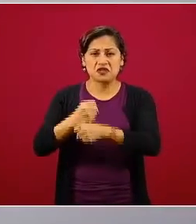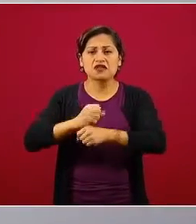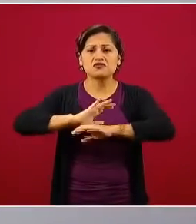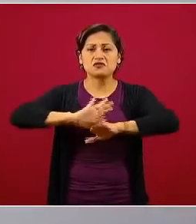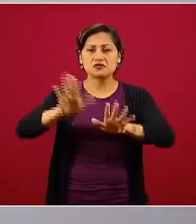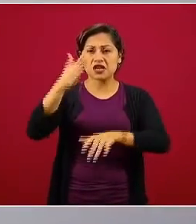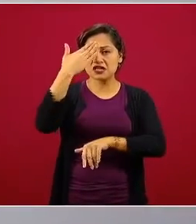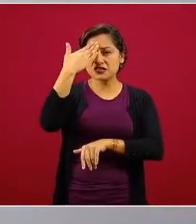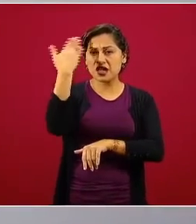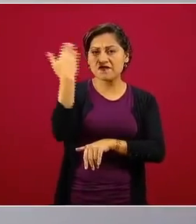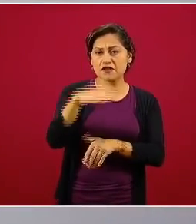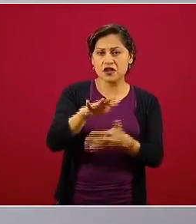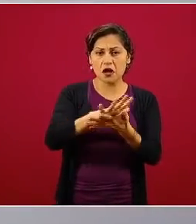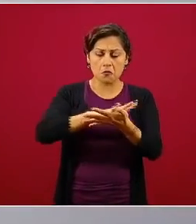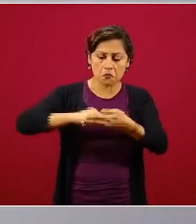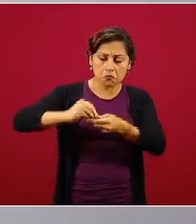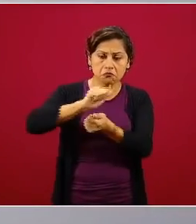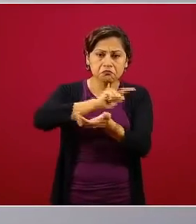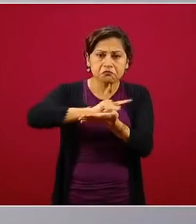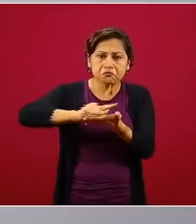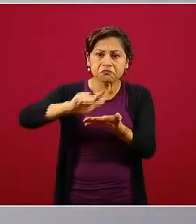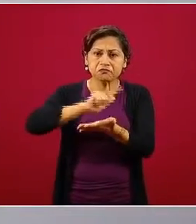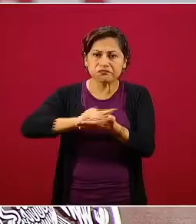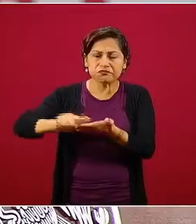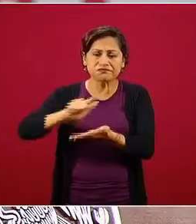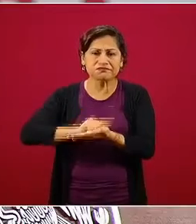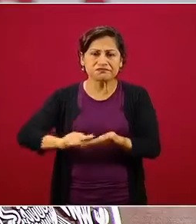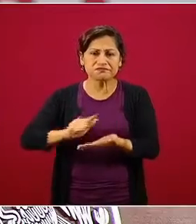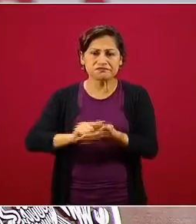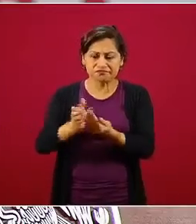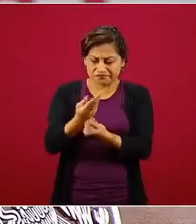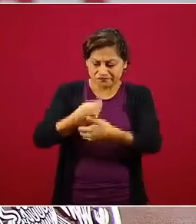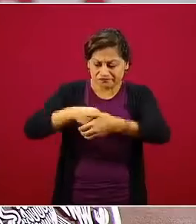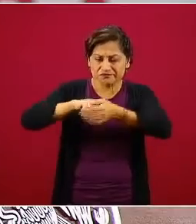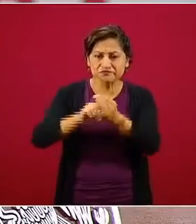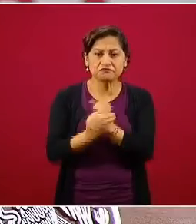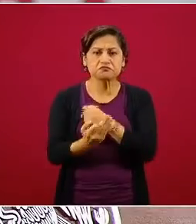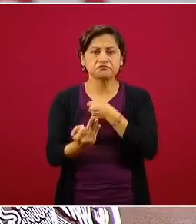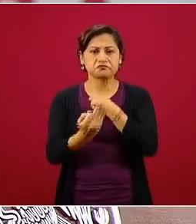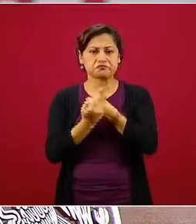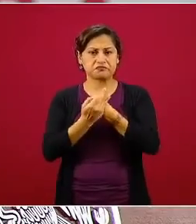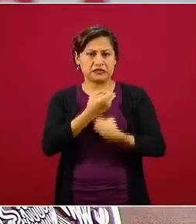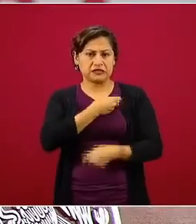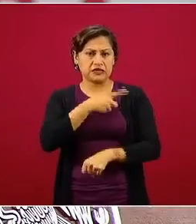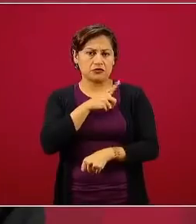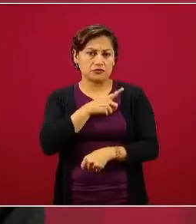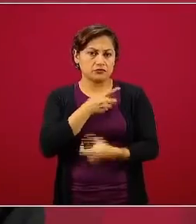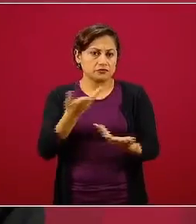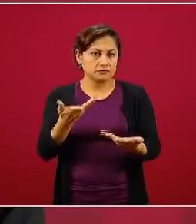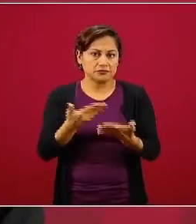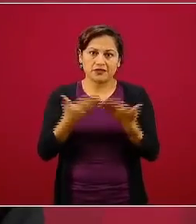¿sí?, para mantener nuestra salud. Eso hay que seguirlo haciendo.